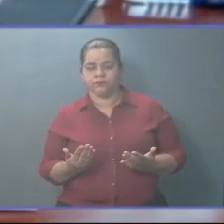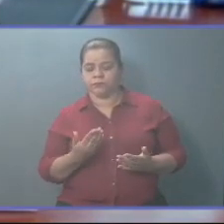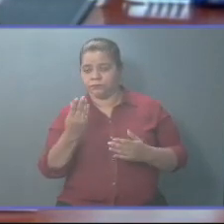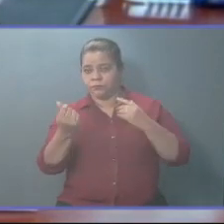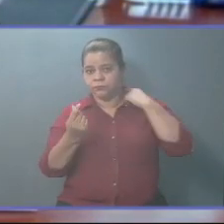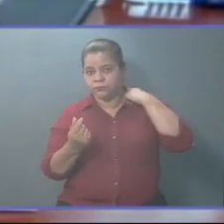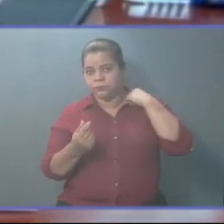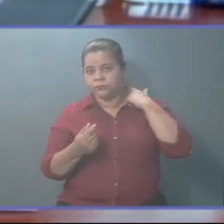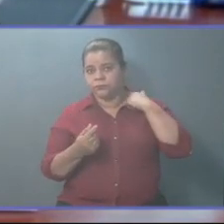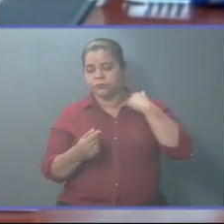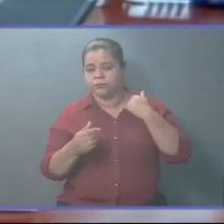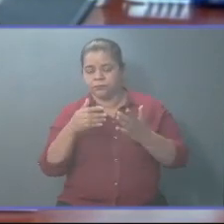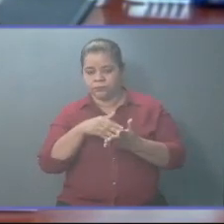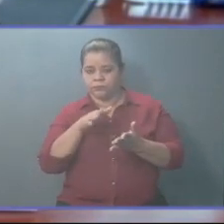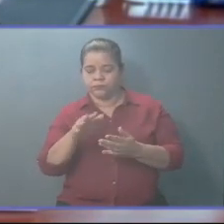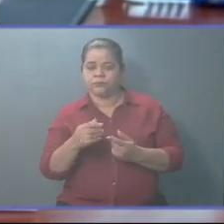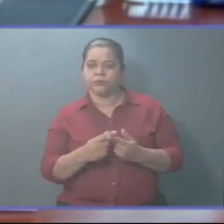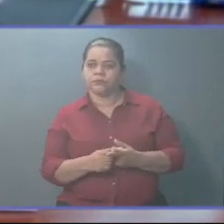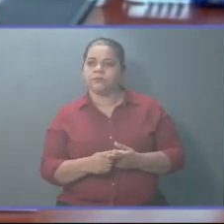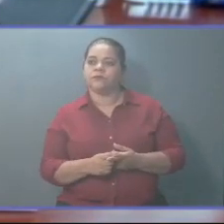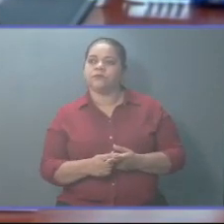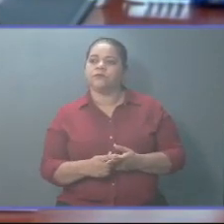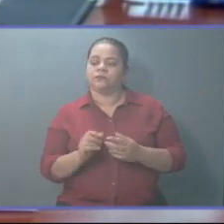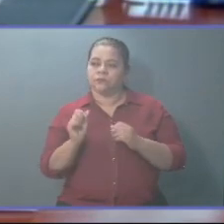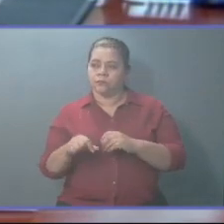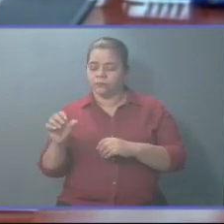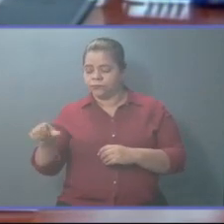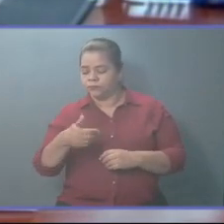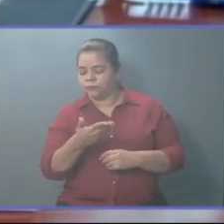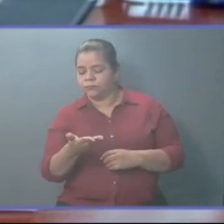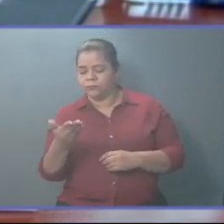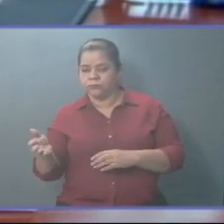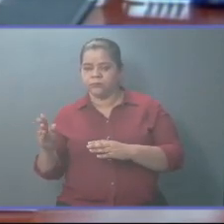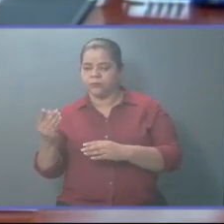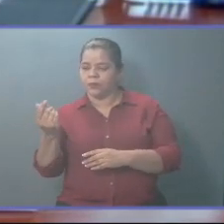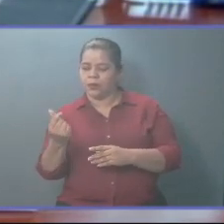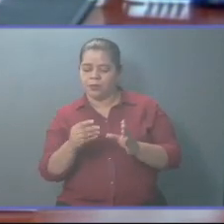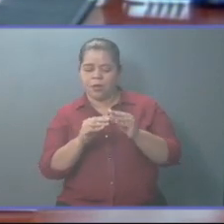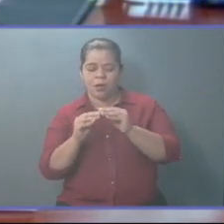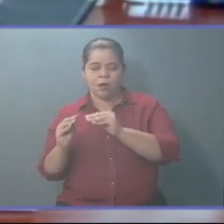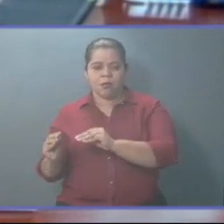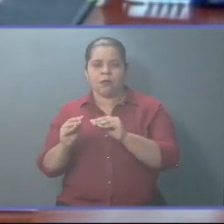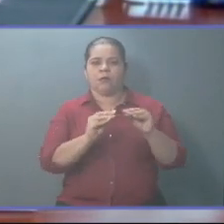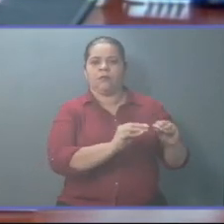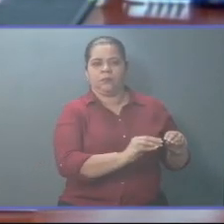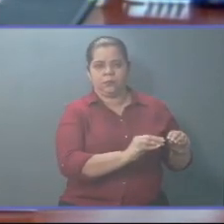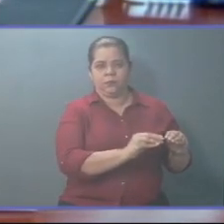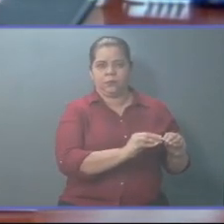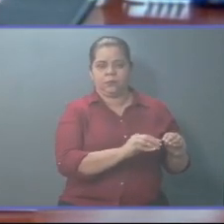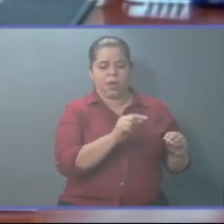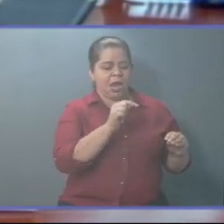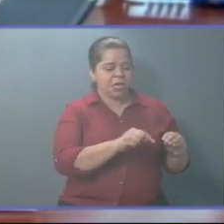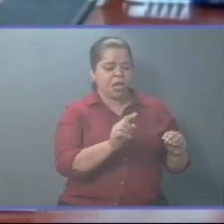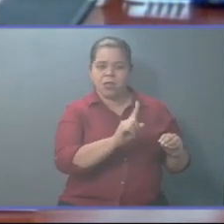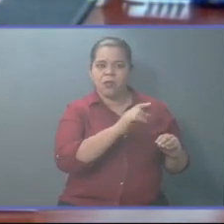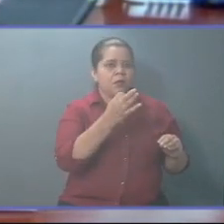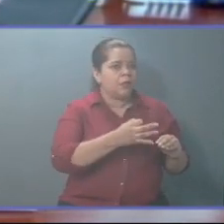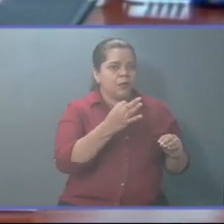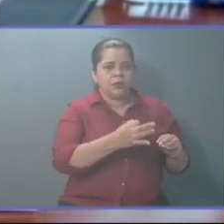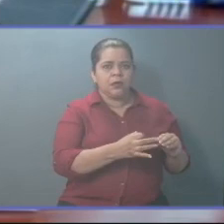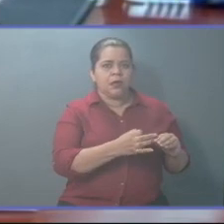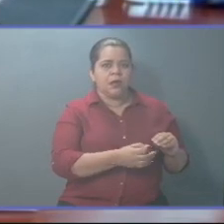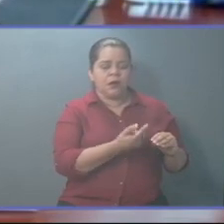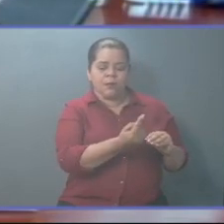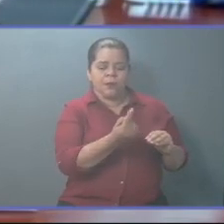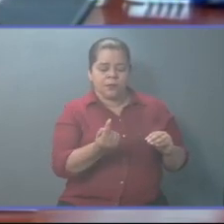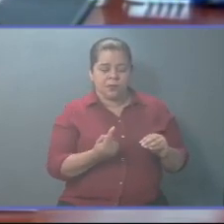fondos públicos vayan a otro destino que no es el de atender las necesidades de la población, peor aún